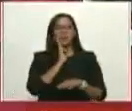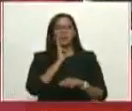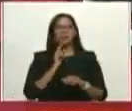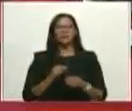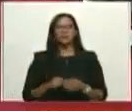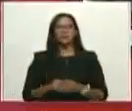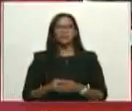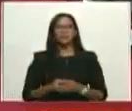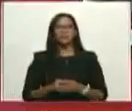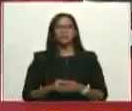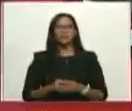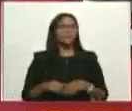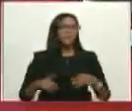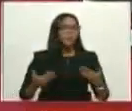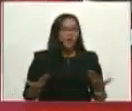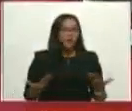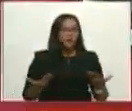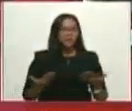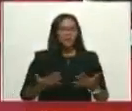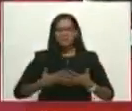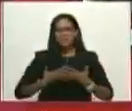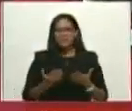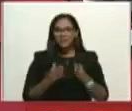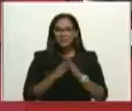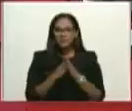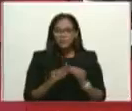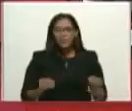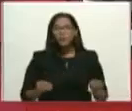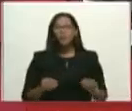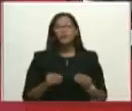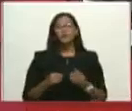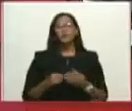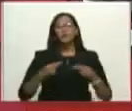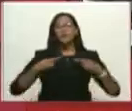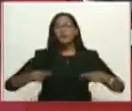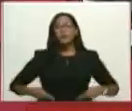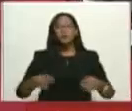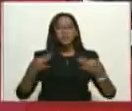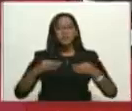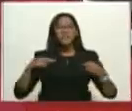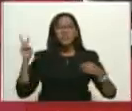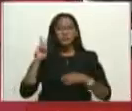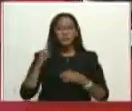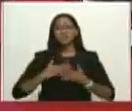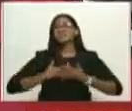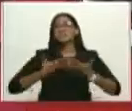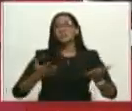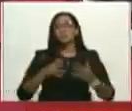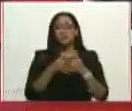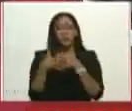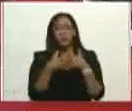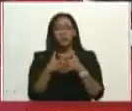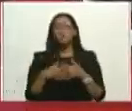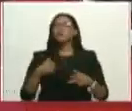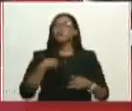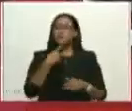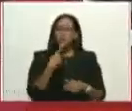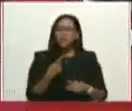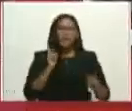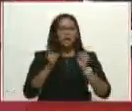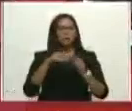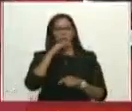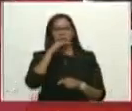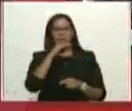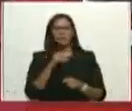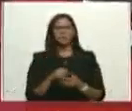usted. ¿Cuál era? Entregar todos los recursos naturales de Venezuela al imperialismo norteamericano. Yo lo dije en estos días, algunos se molestaron.